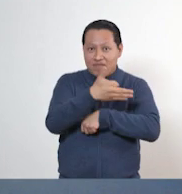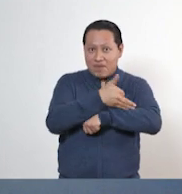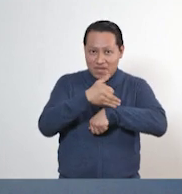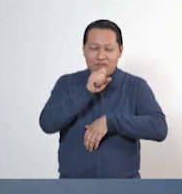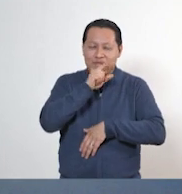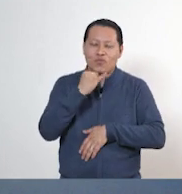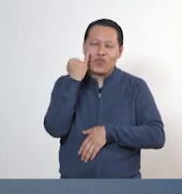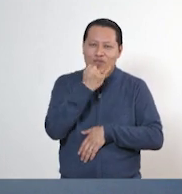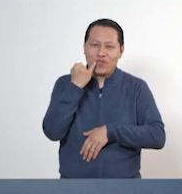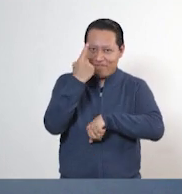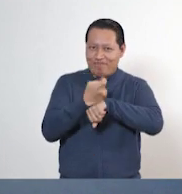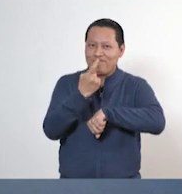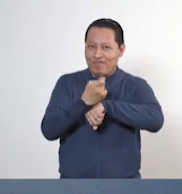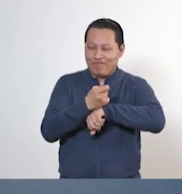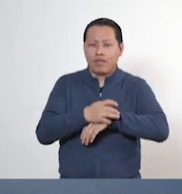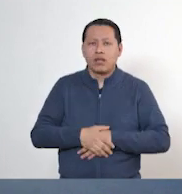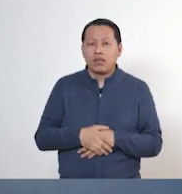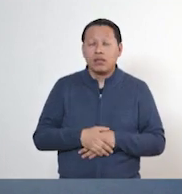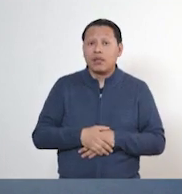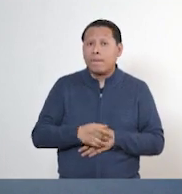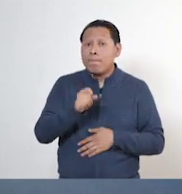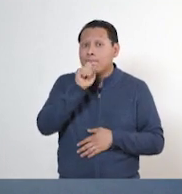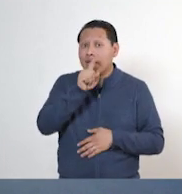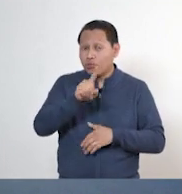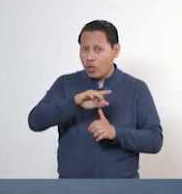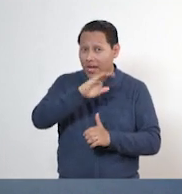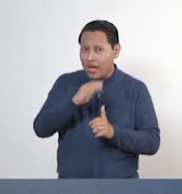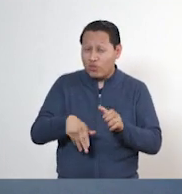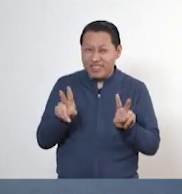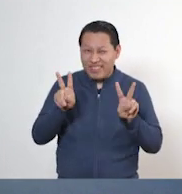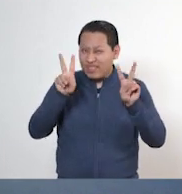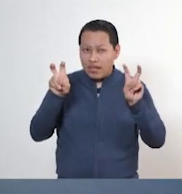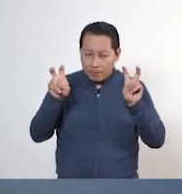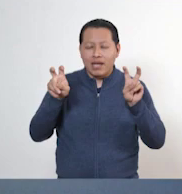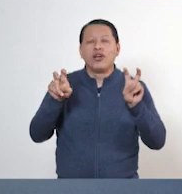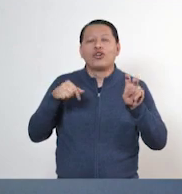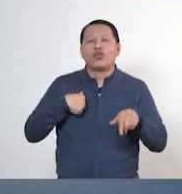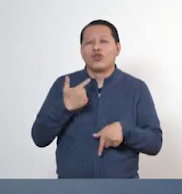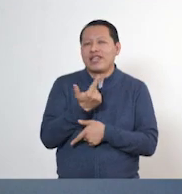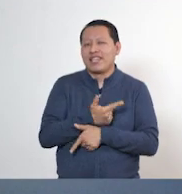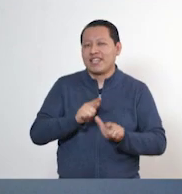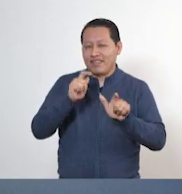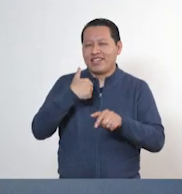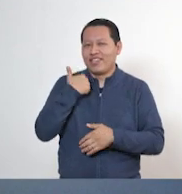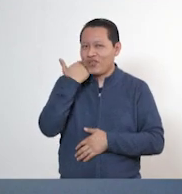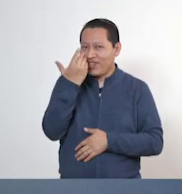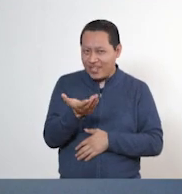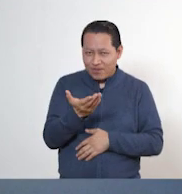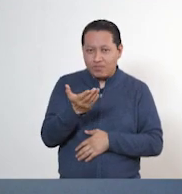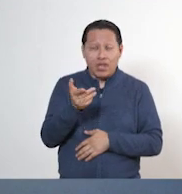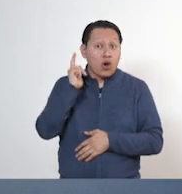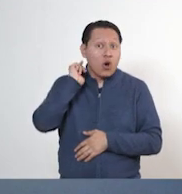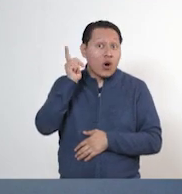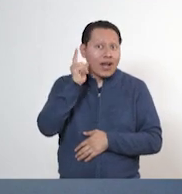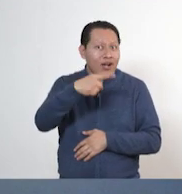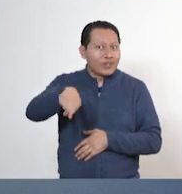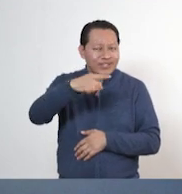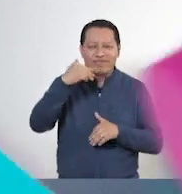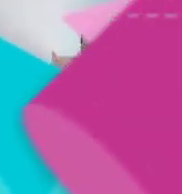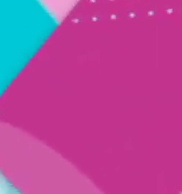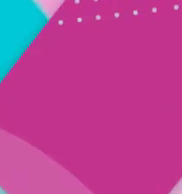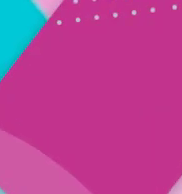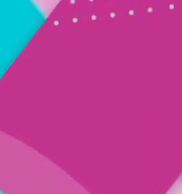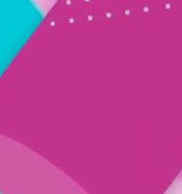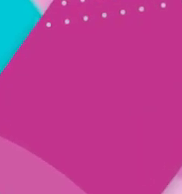materna. Hasta aquí terminamos con Libre Soy y Quiero Ser. Espero lo hayan disfrutado tanto como nosotros.